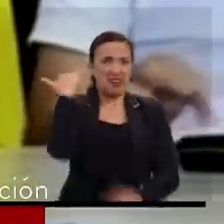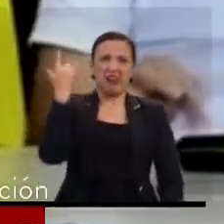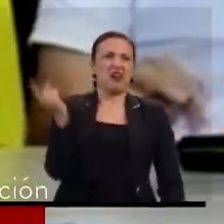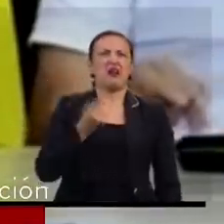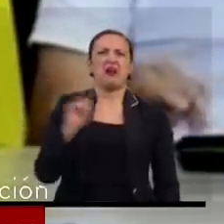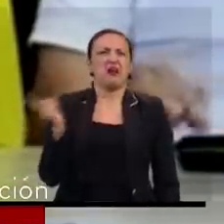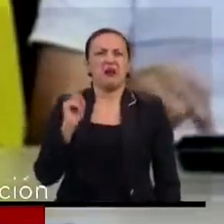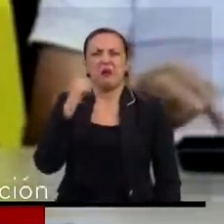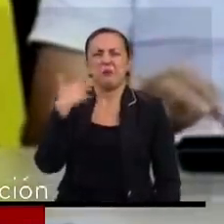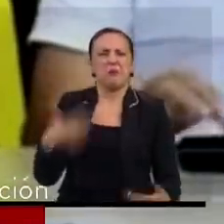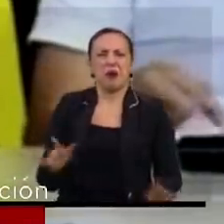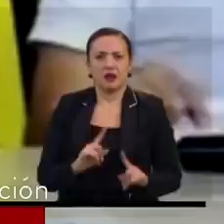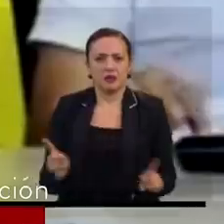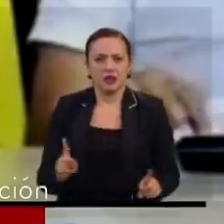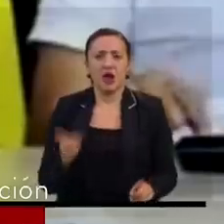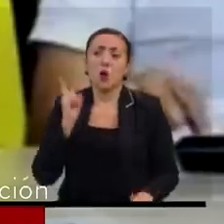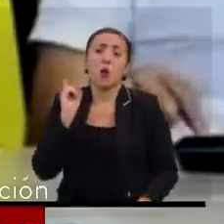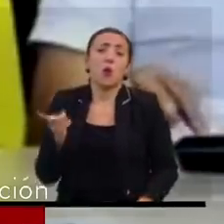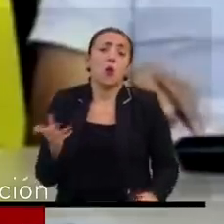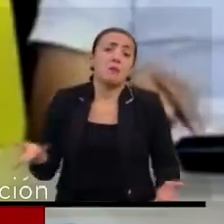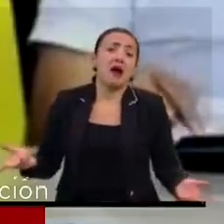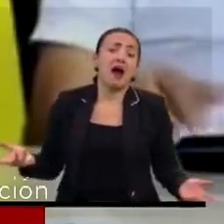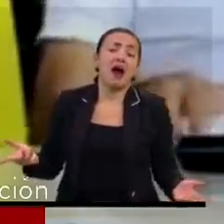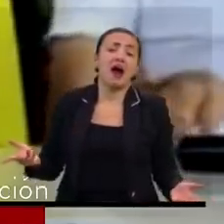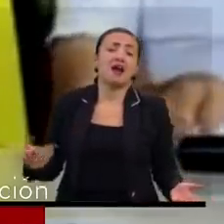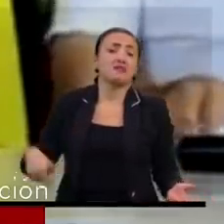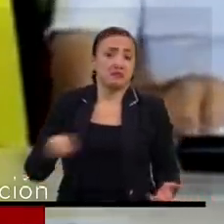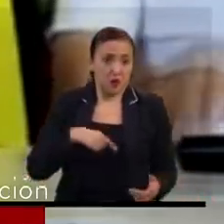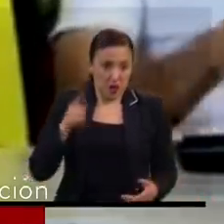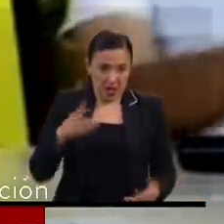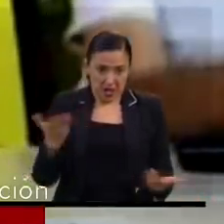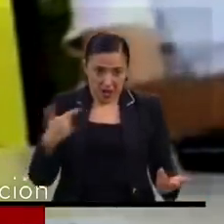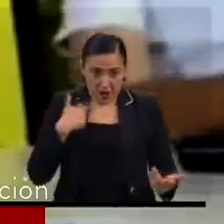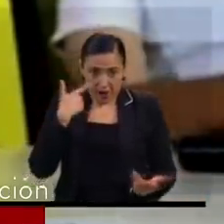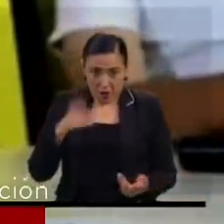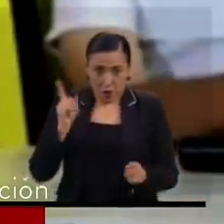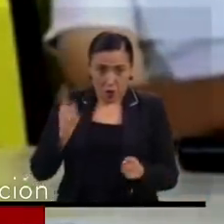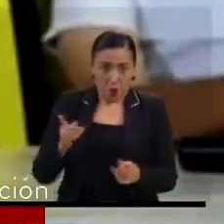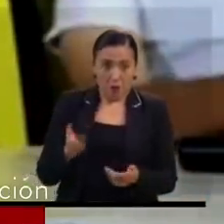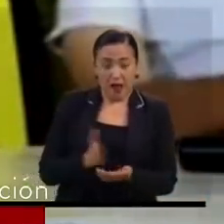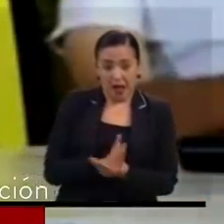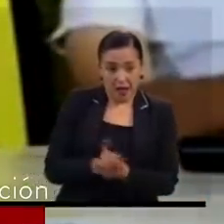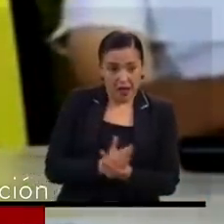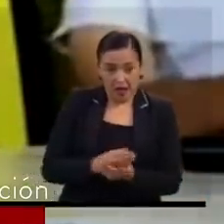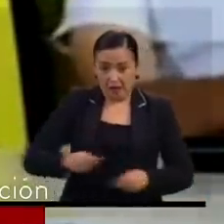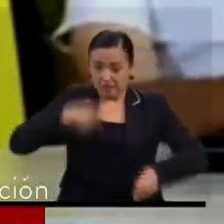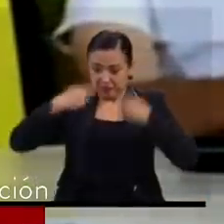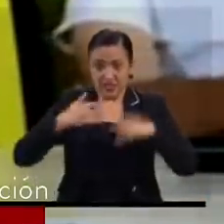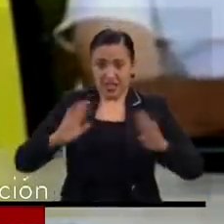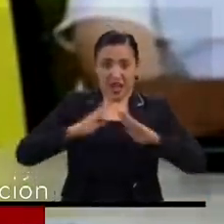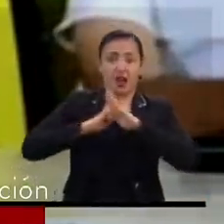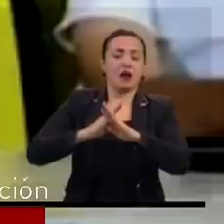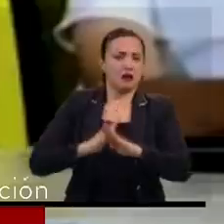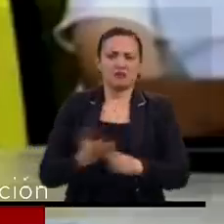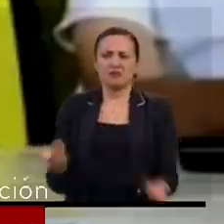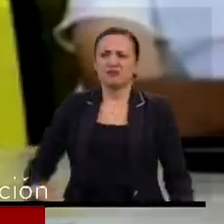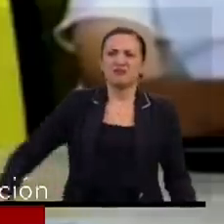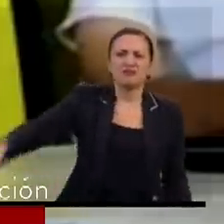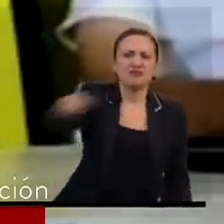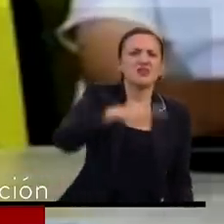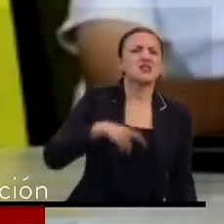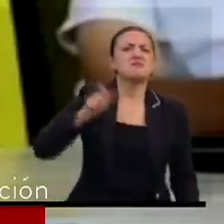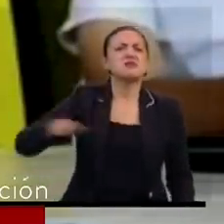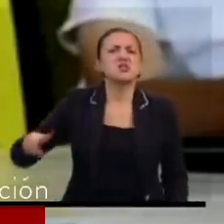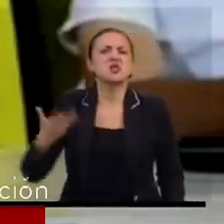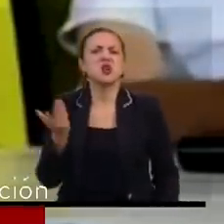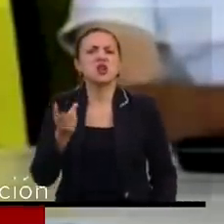¿por qué? Porque comemos guineo con pescado, ¿será? Y que los ancianos que andan por ahí por la calle, que uno le dice